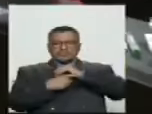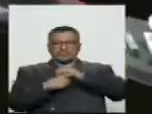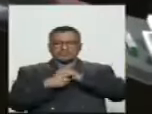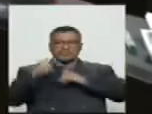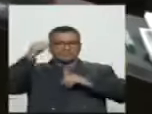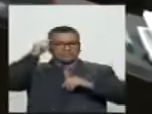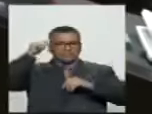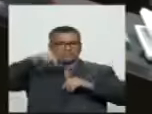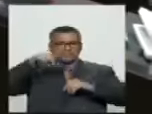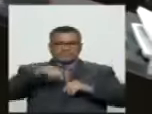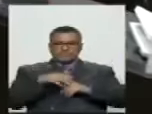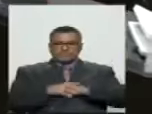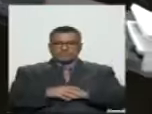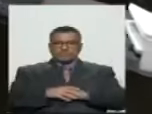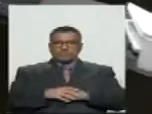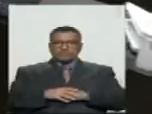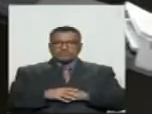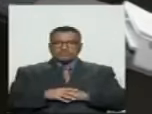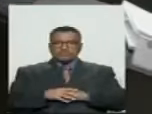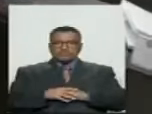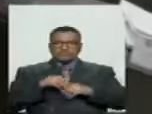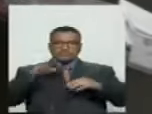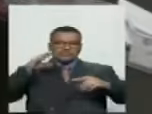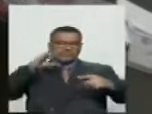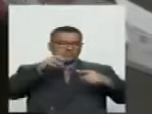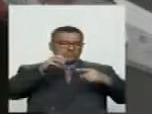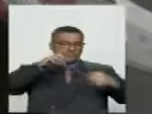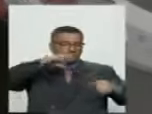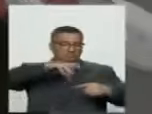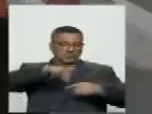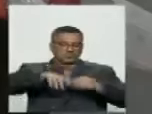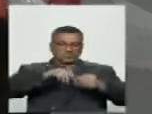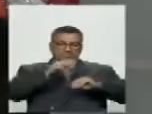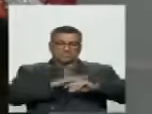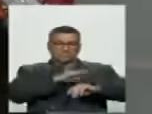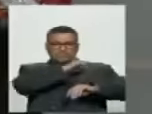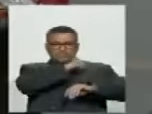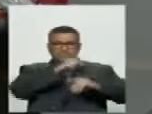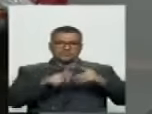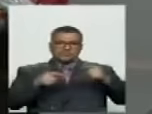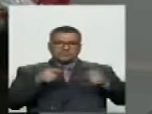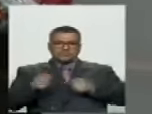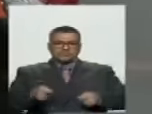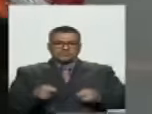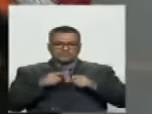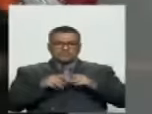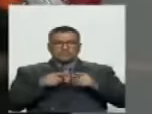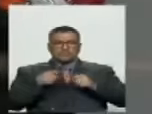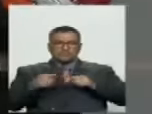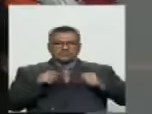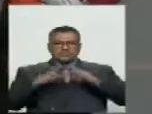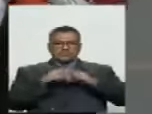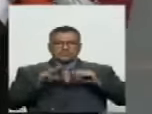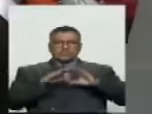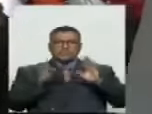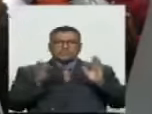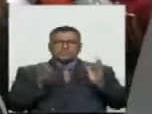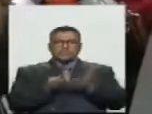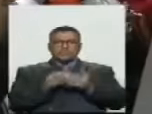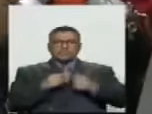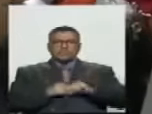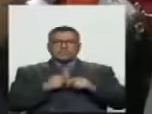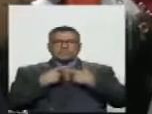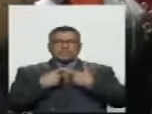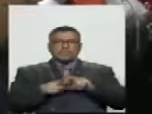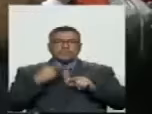que hoy por hoy dominan el mundo o intentan dominar el mundo, dominar el planeta. Pero